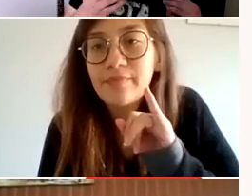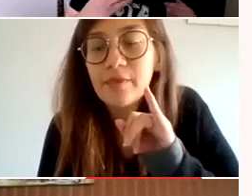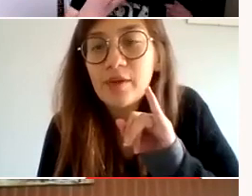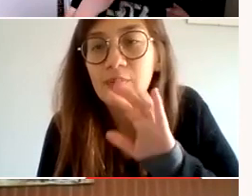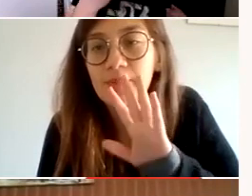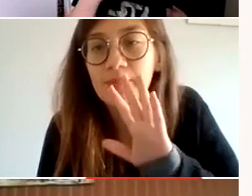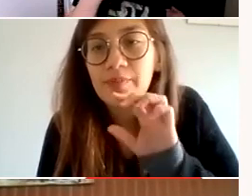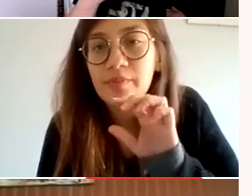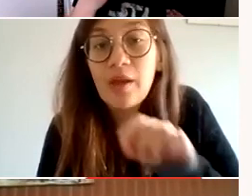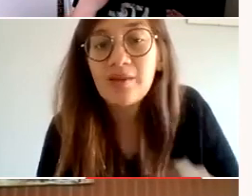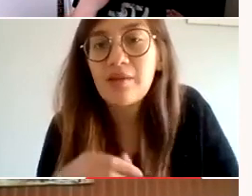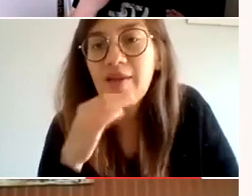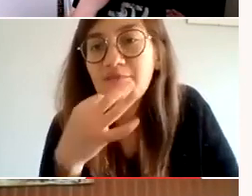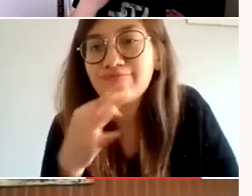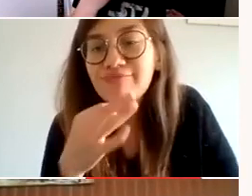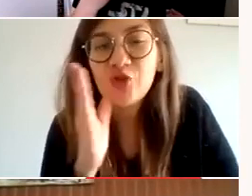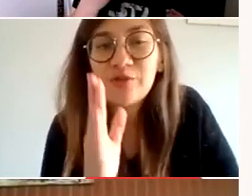bueno, yo le puedo darle privilegios